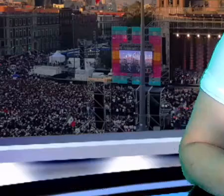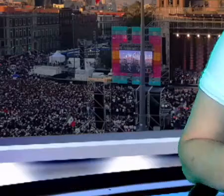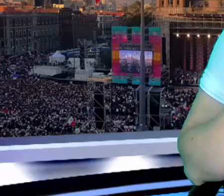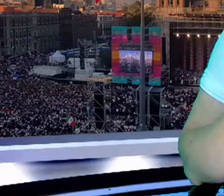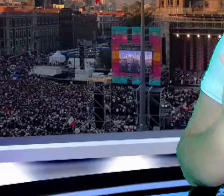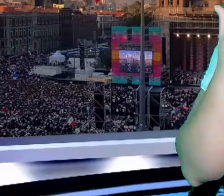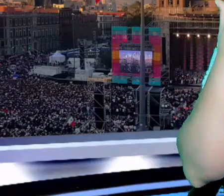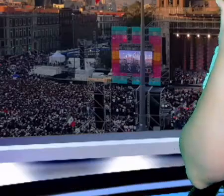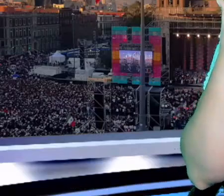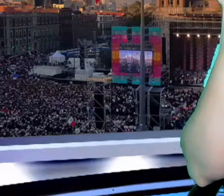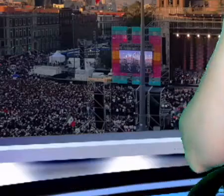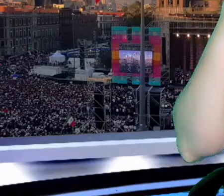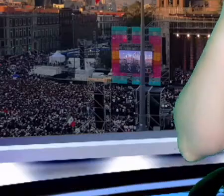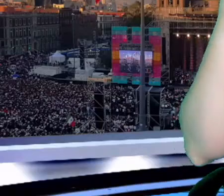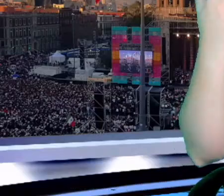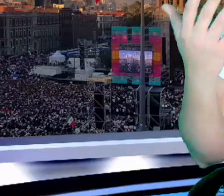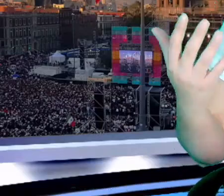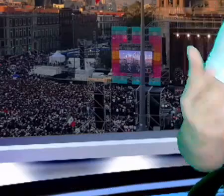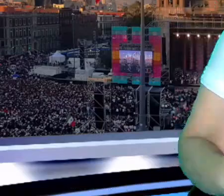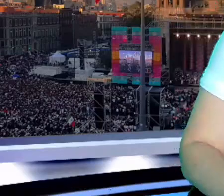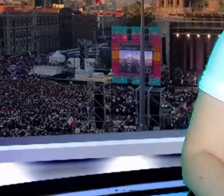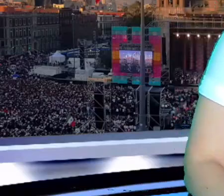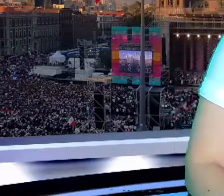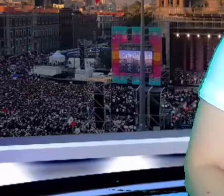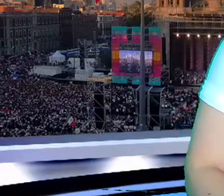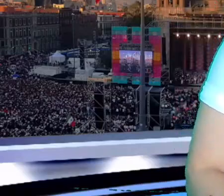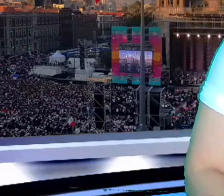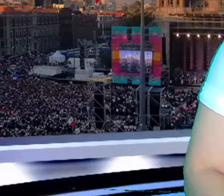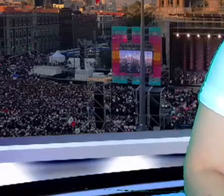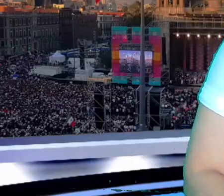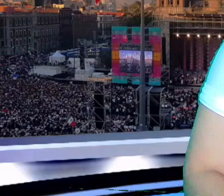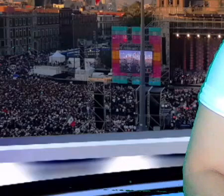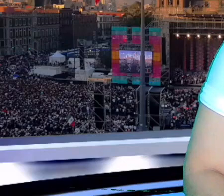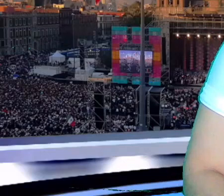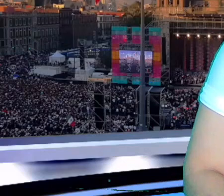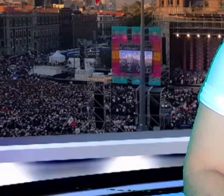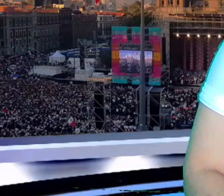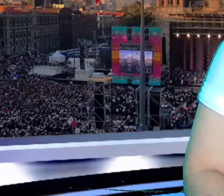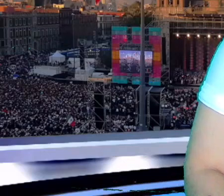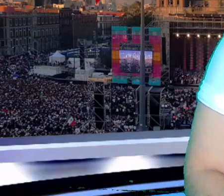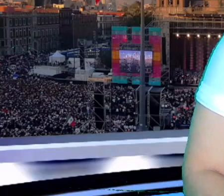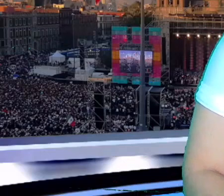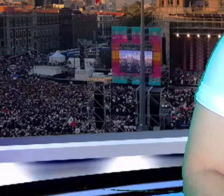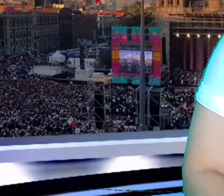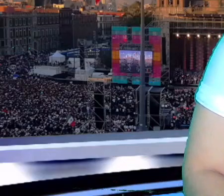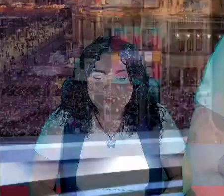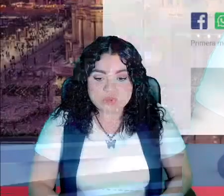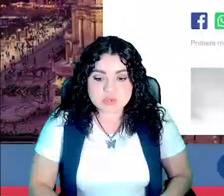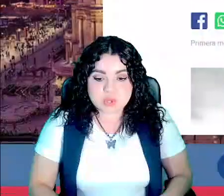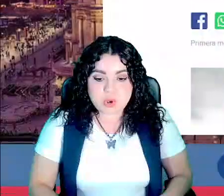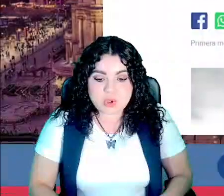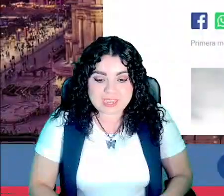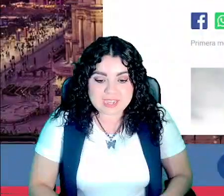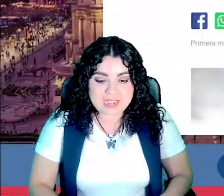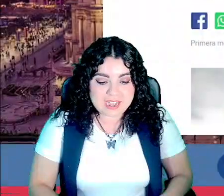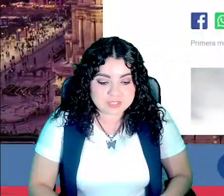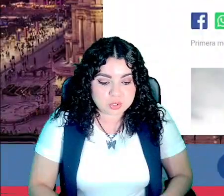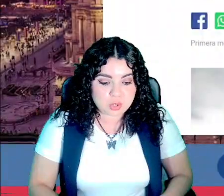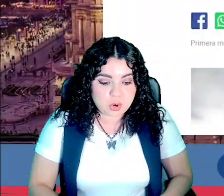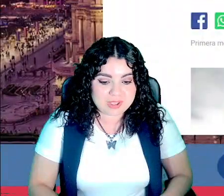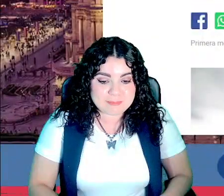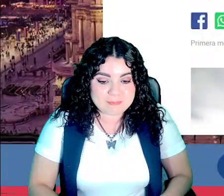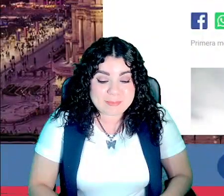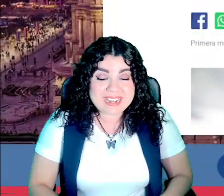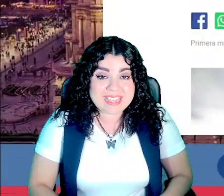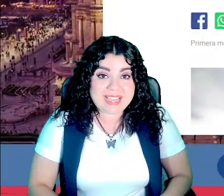padezca esta terrible crisis. Imagínense nada más un desabasto de alimentos, todo lo que genera, todo